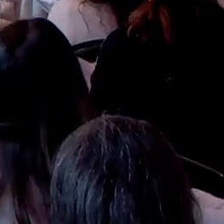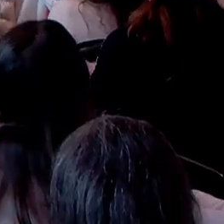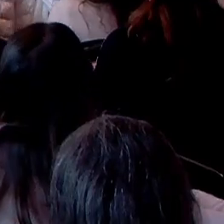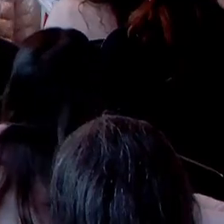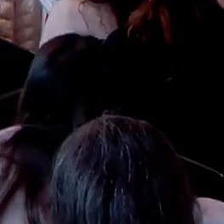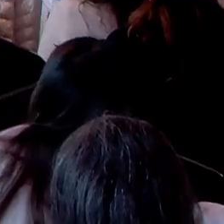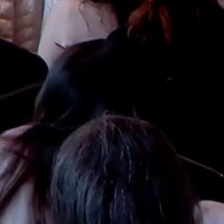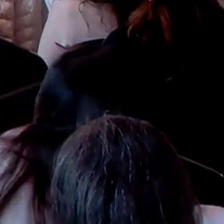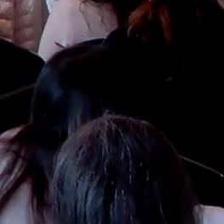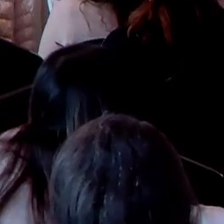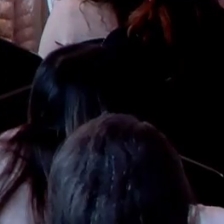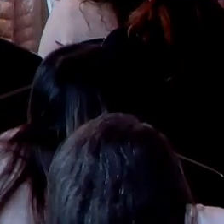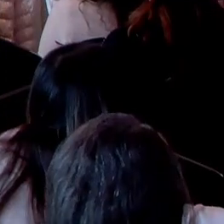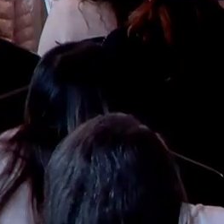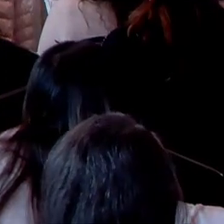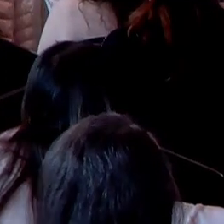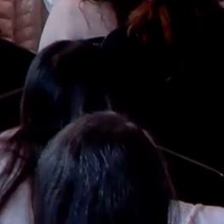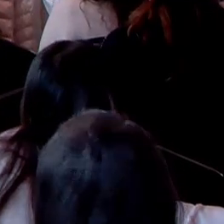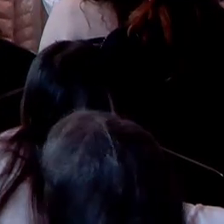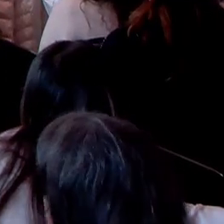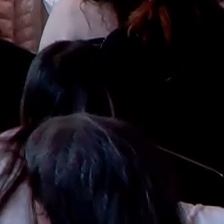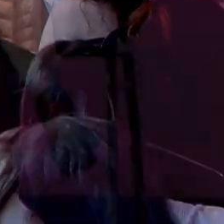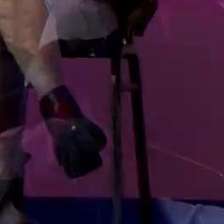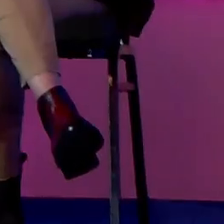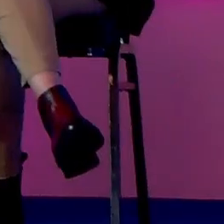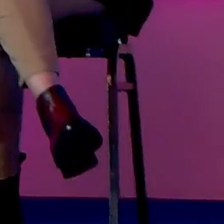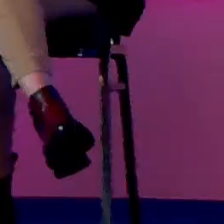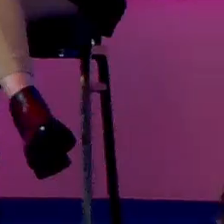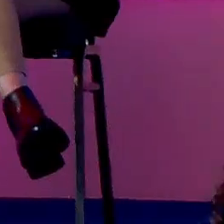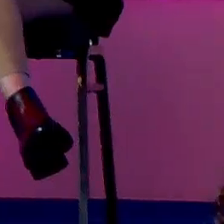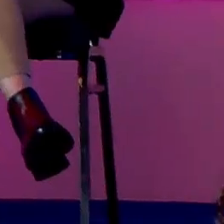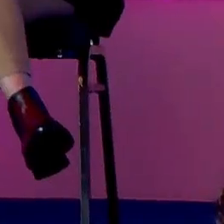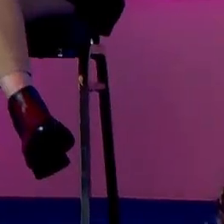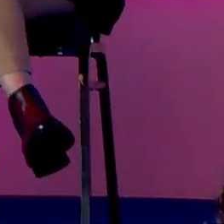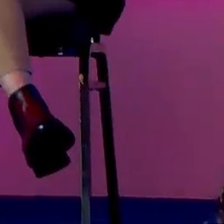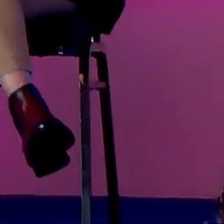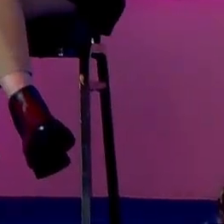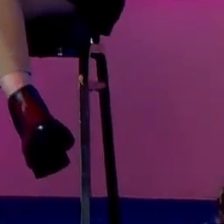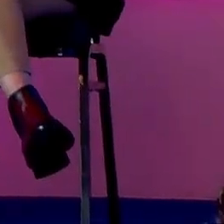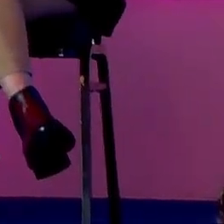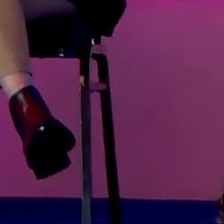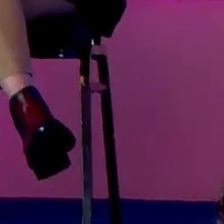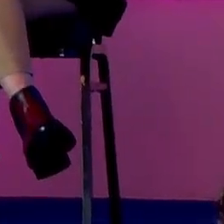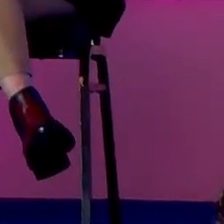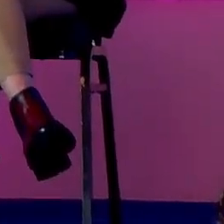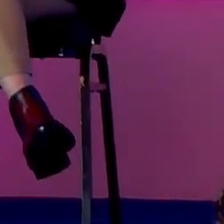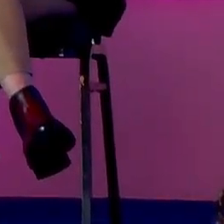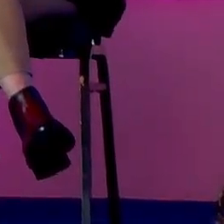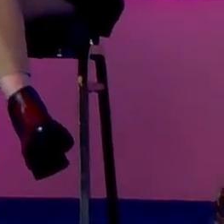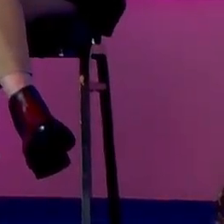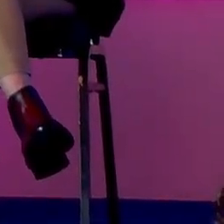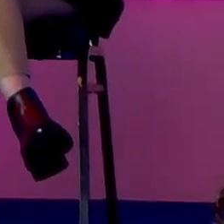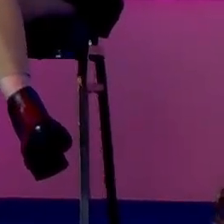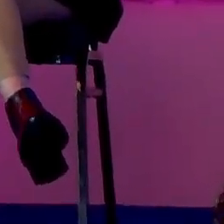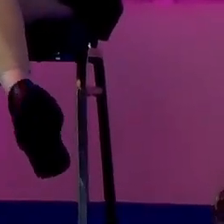así que le agradecemos mucho a Camila, a Eleonora y a Leticia que estén acá hoy para hablar de este tema, que bueno, también le